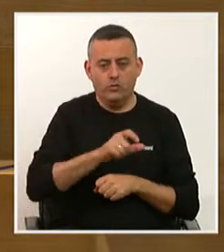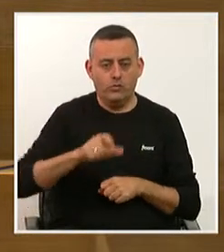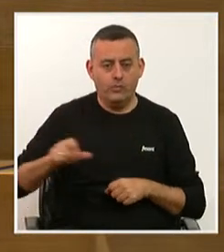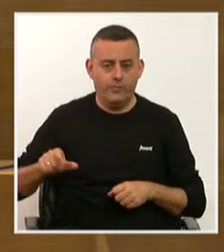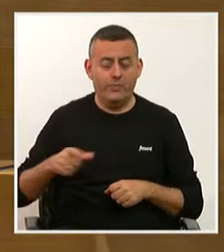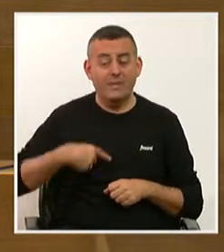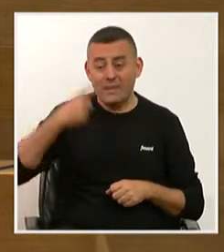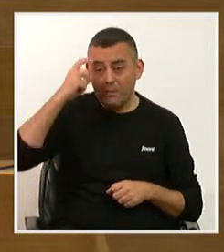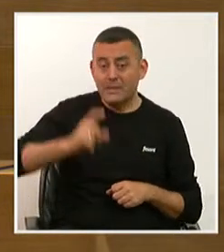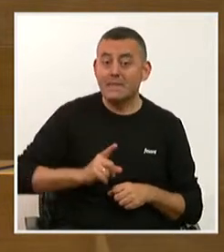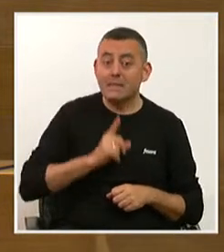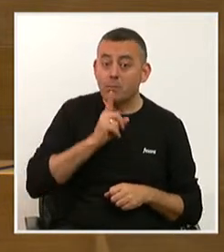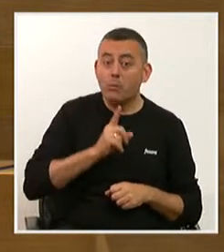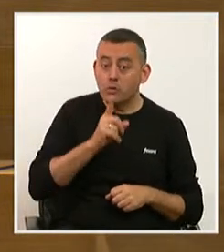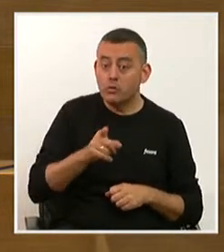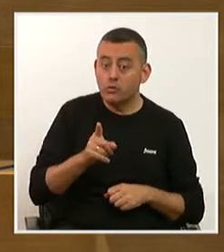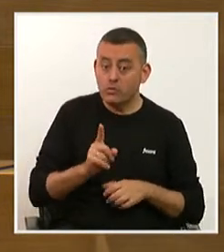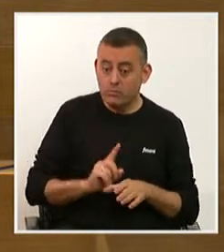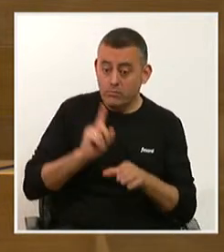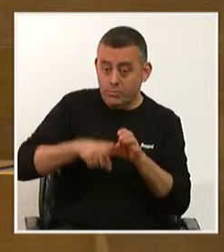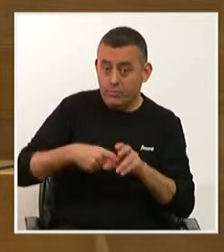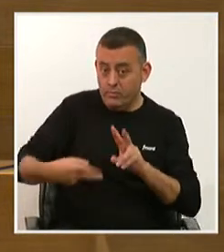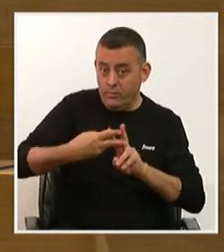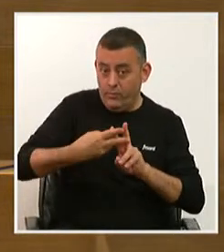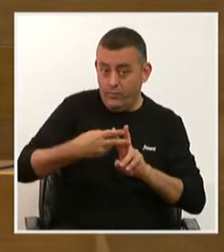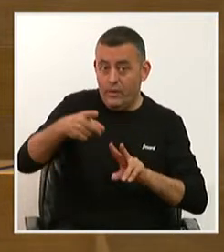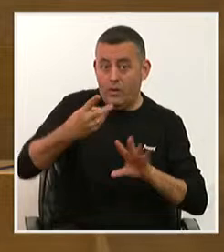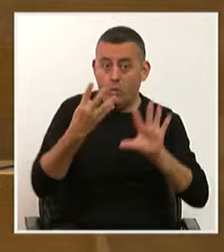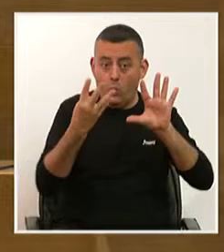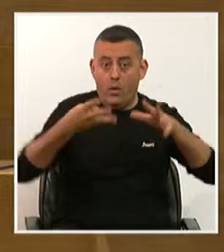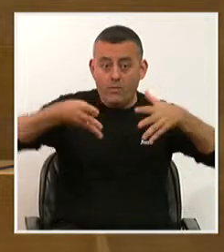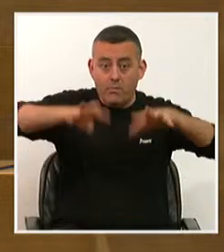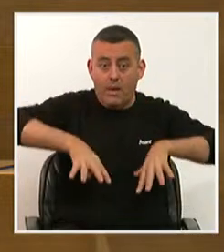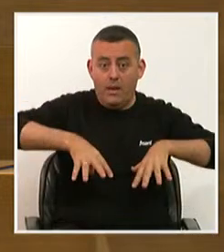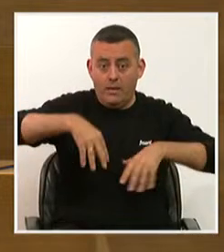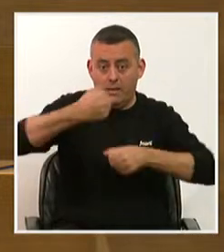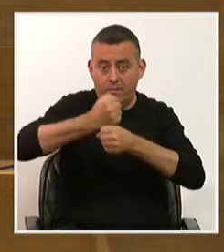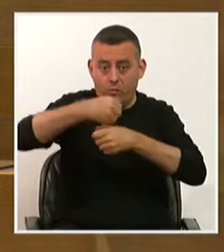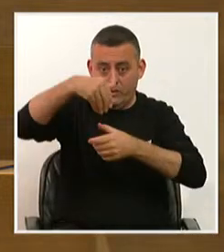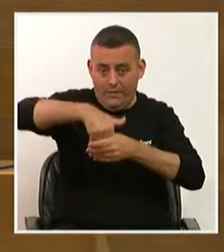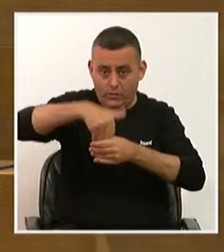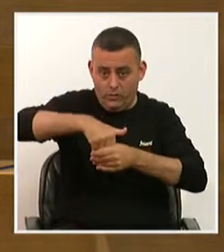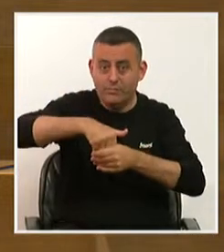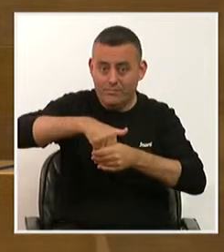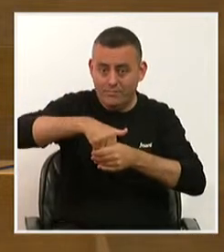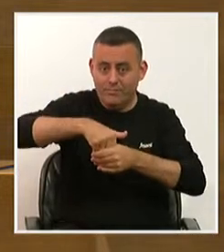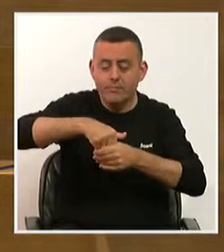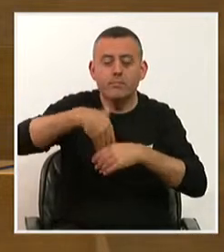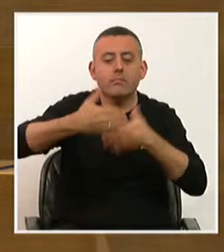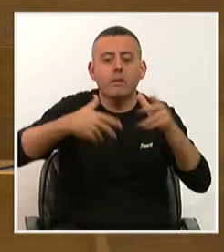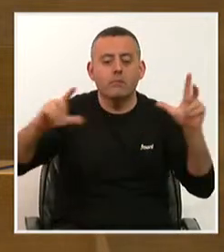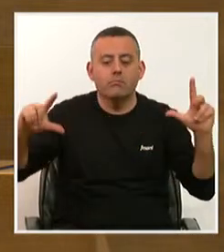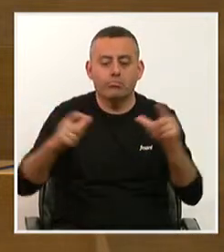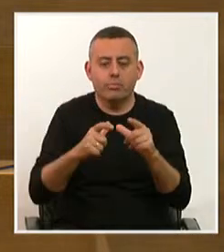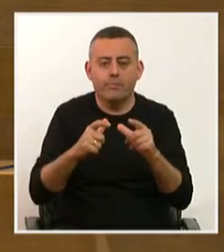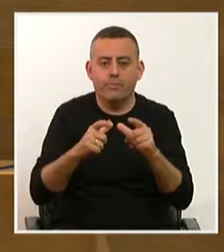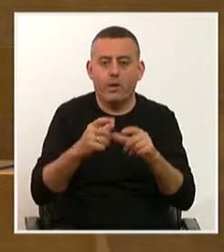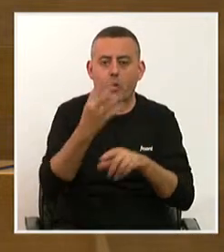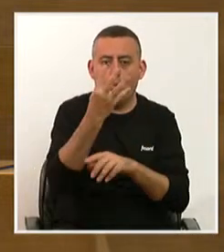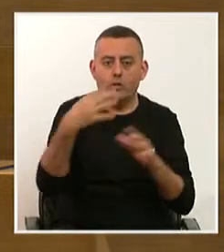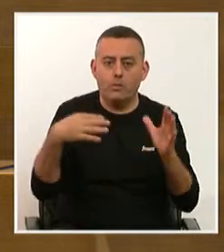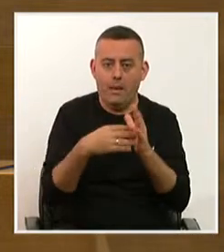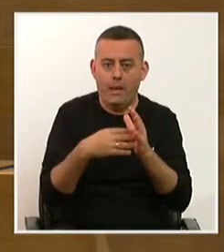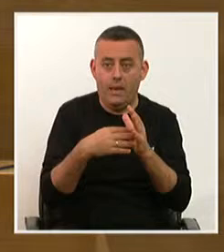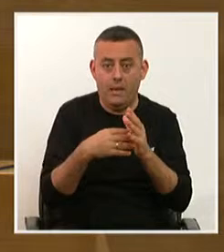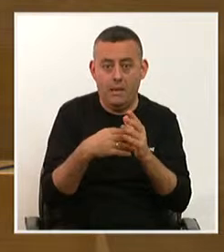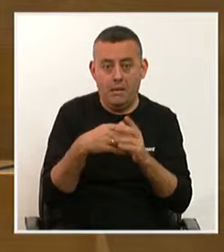la presidencia en la For habían 9000 trabajadores y lo han dejado con 4000 con menos de la mitad